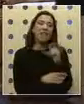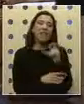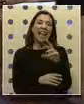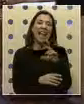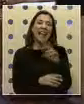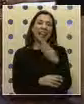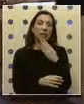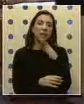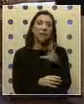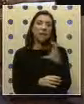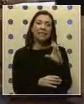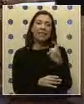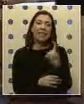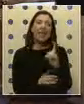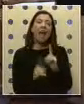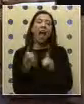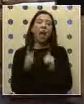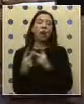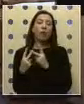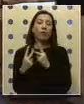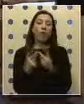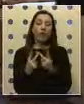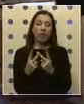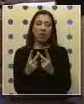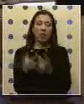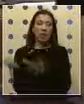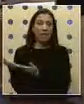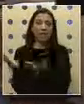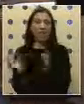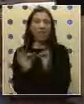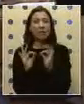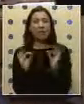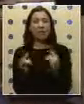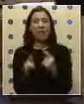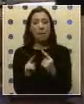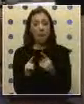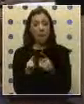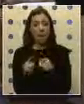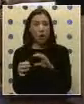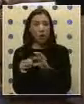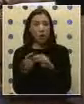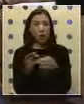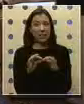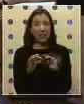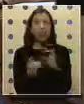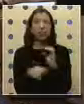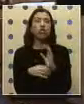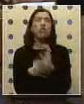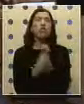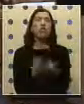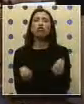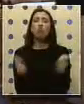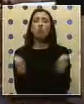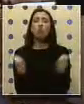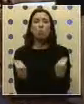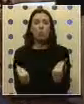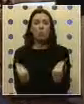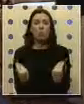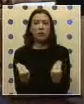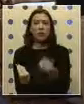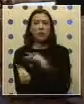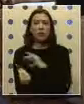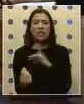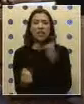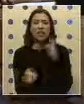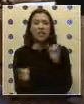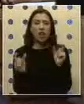a la OECD, donde viajan algunos invitados especialmente por esta organización, que todo va bien. Chile